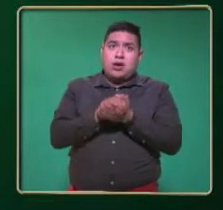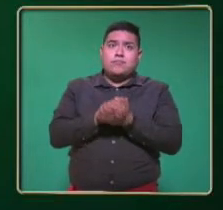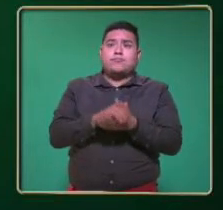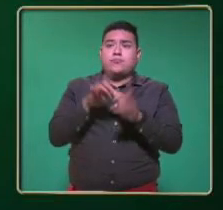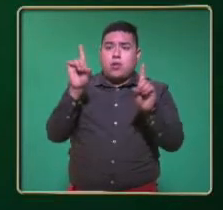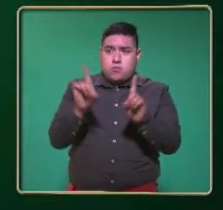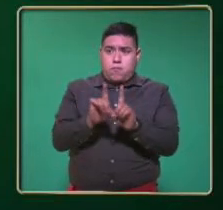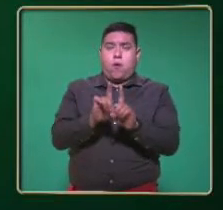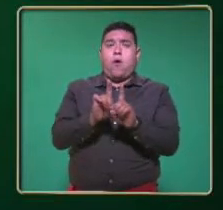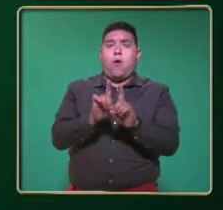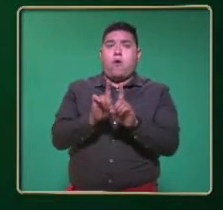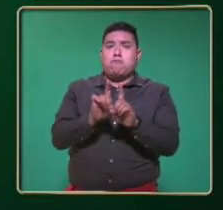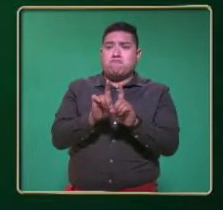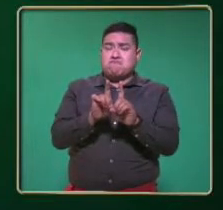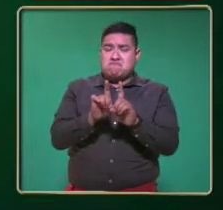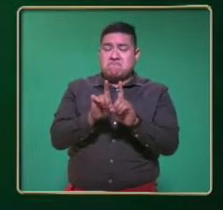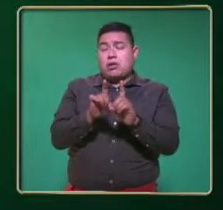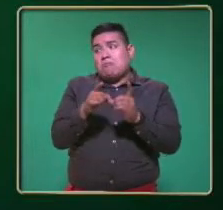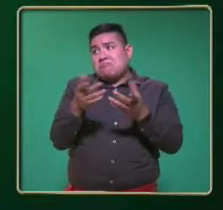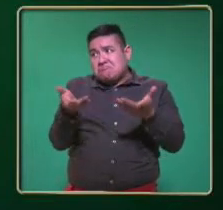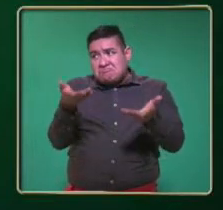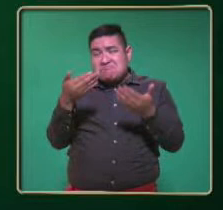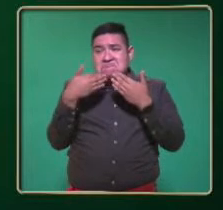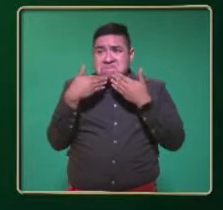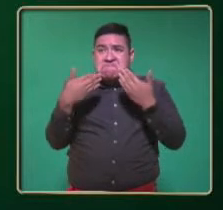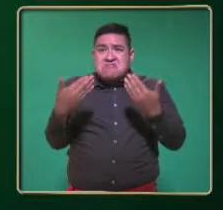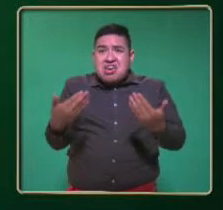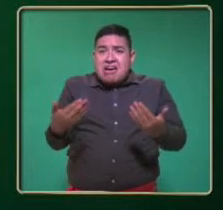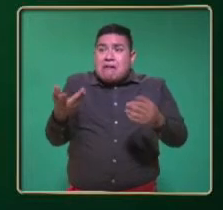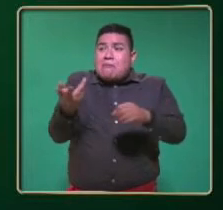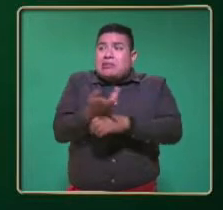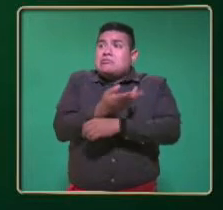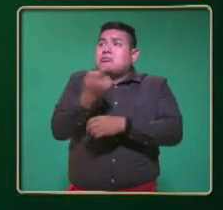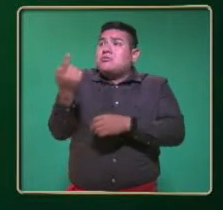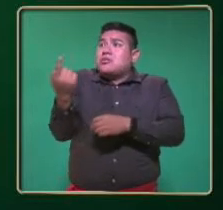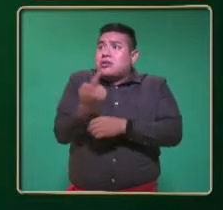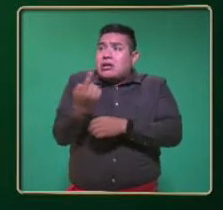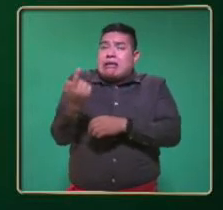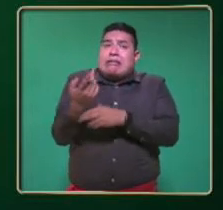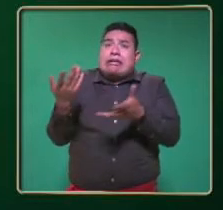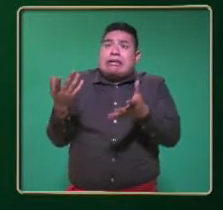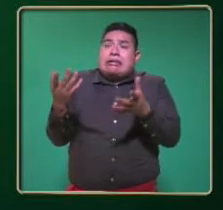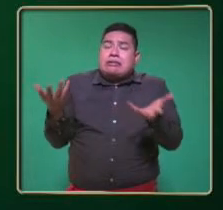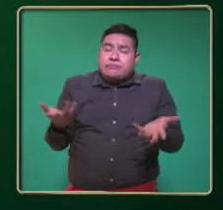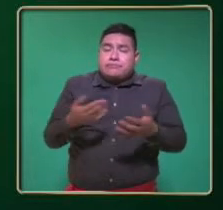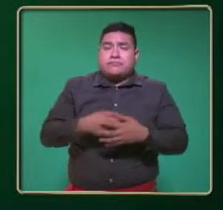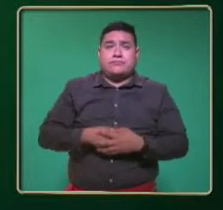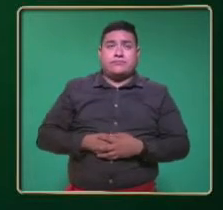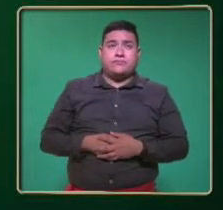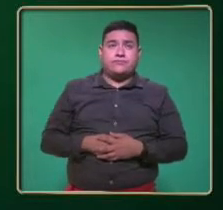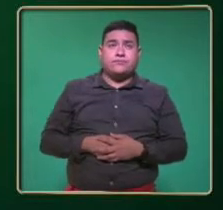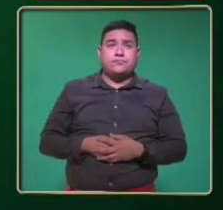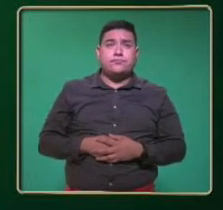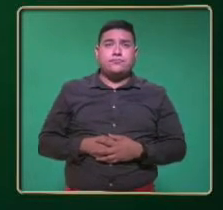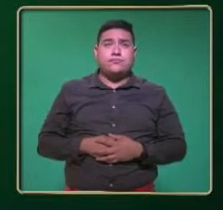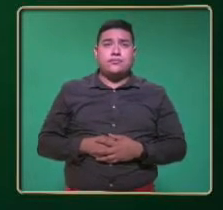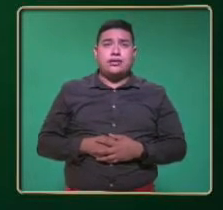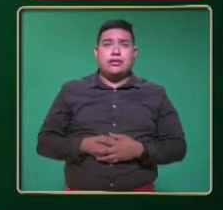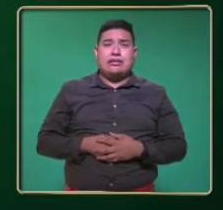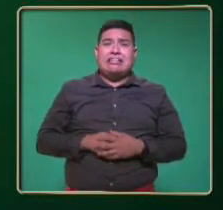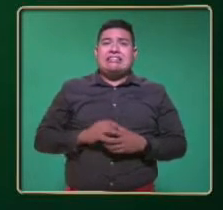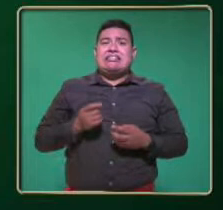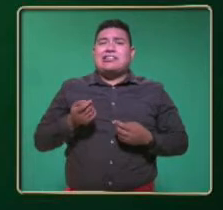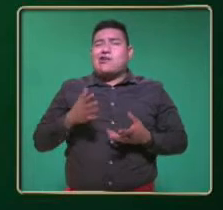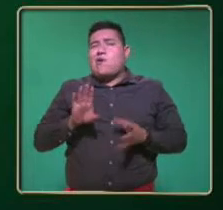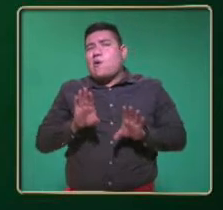pareja decimos, bueno, pues ¿qué pasó? ¿Qué fue lo que sucedió? El resistirnos un